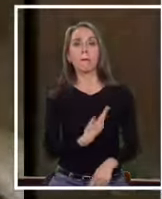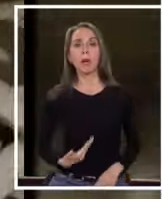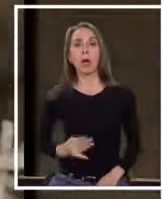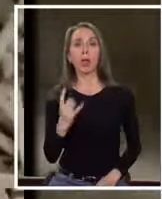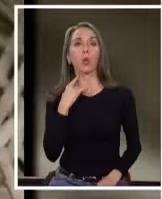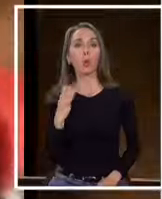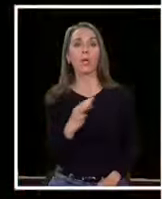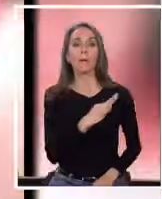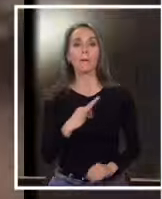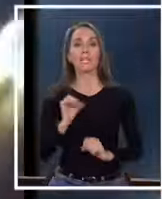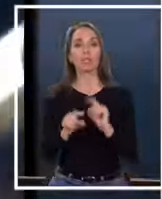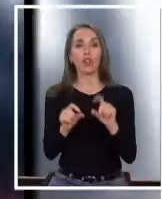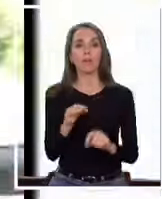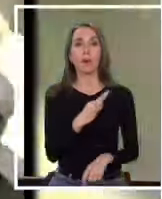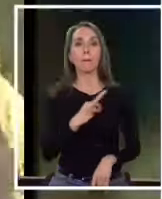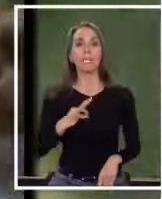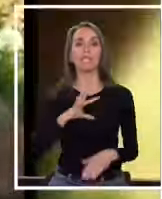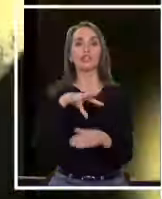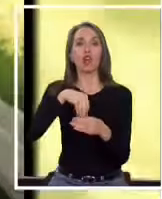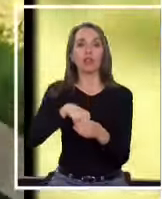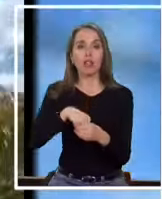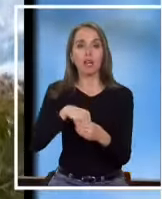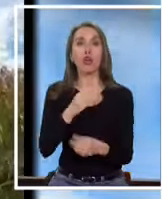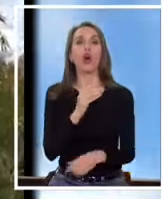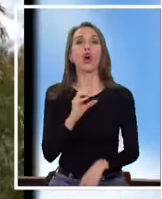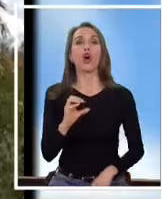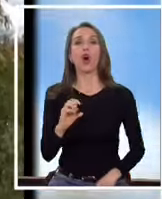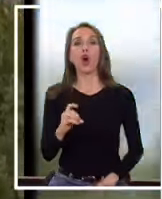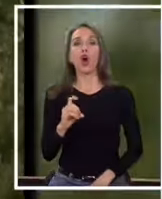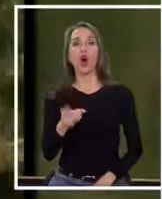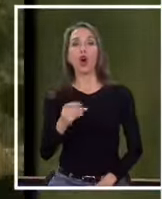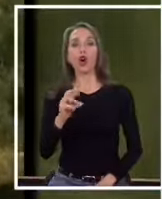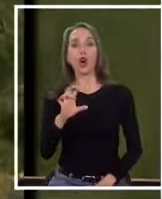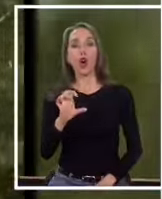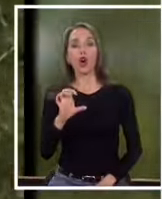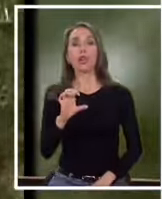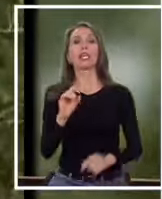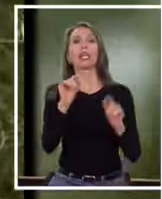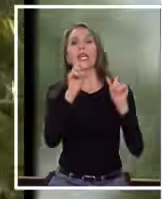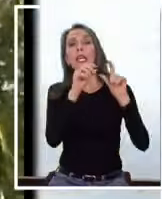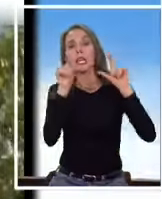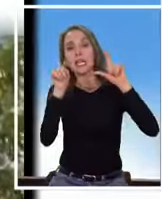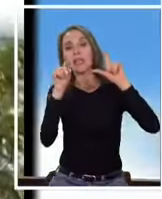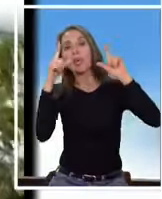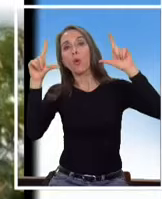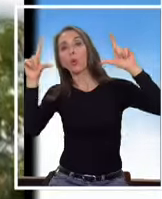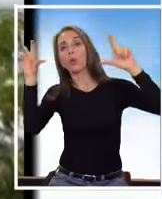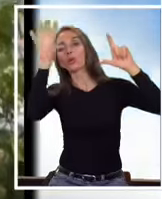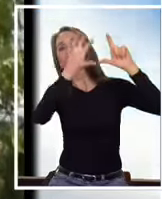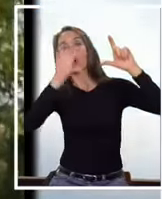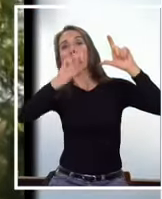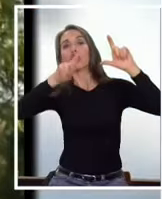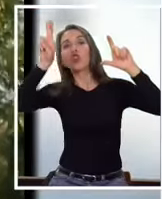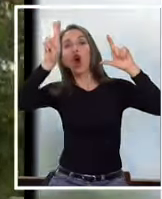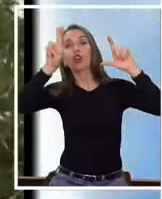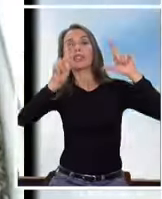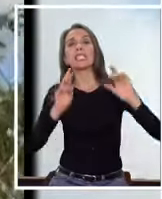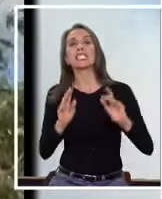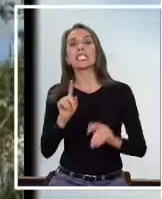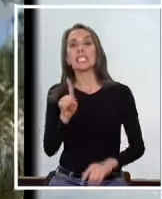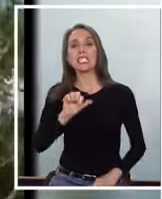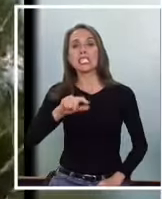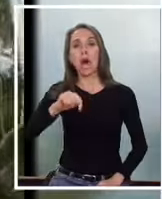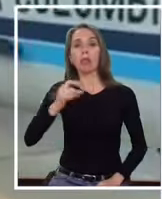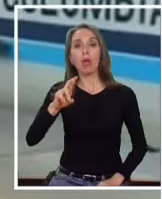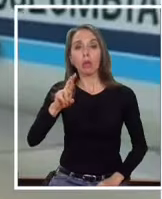el ministro de Defensa, el ministro del Interior y el gobernador del Departamento del Norte de Santander. Entonces ustedes entenderán también pues el